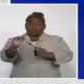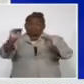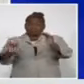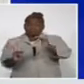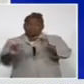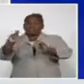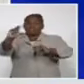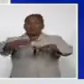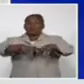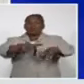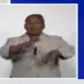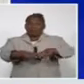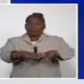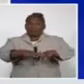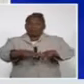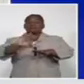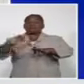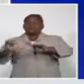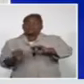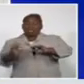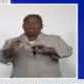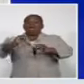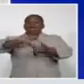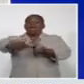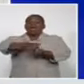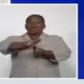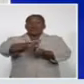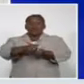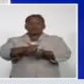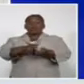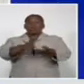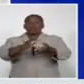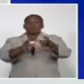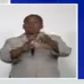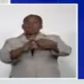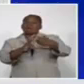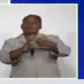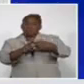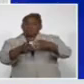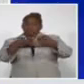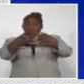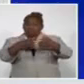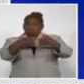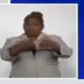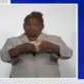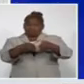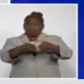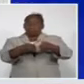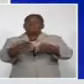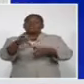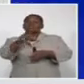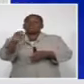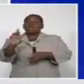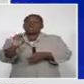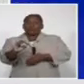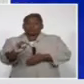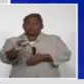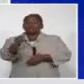después Arroyo Naranjo, Bayamo de la provincia de Granma, Cerro, San Miguel del